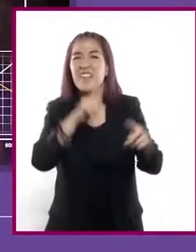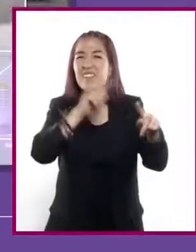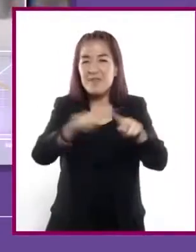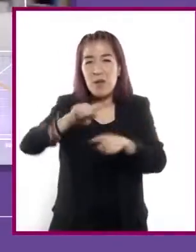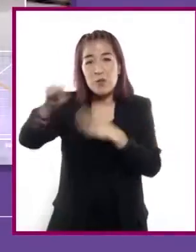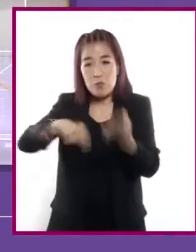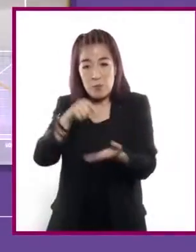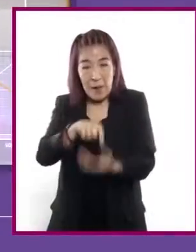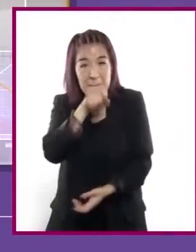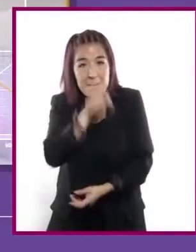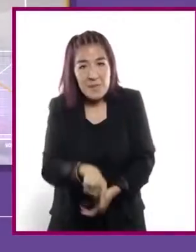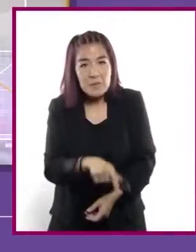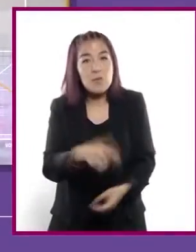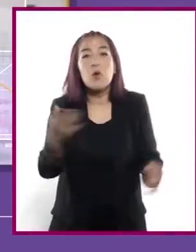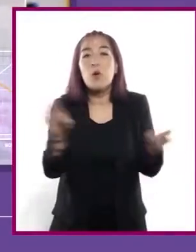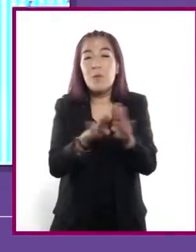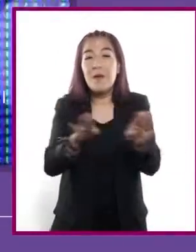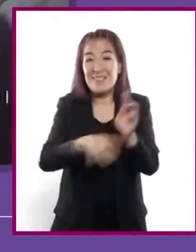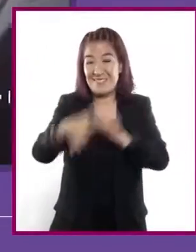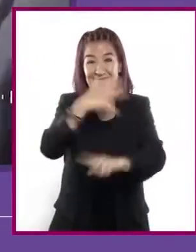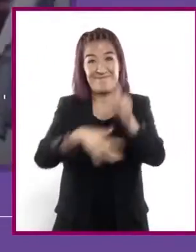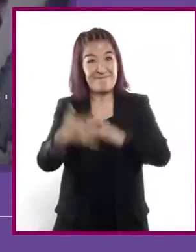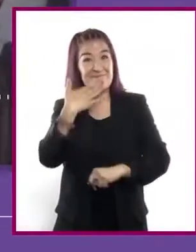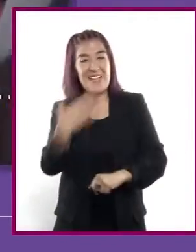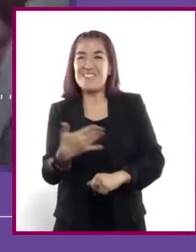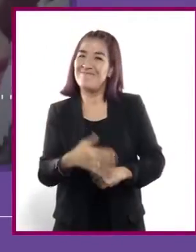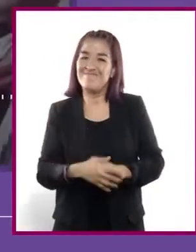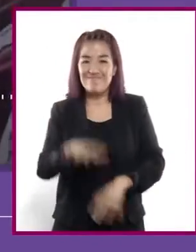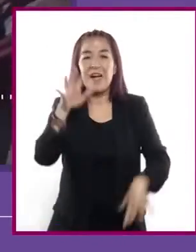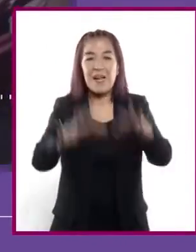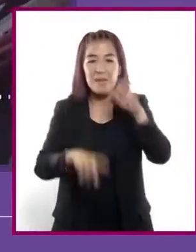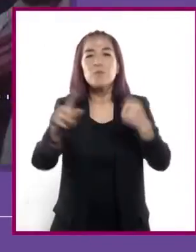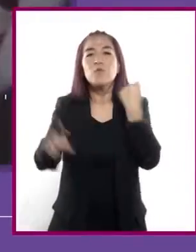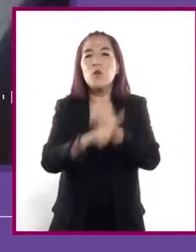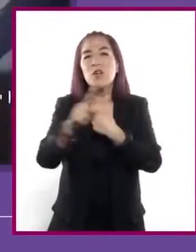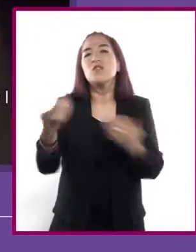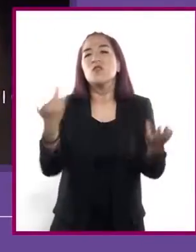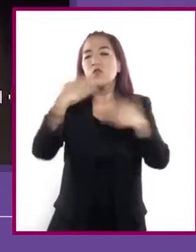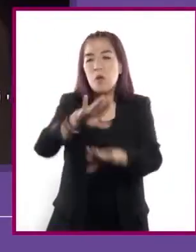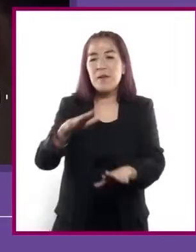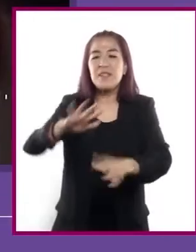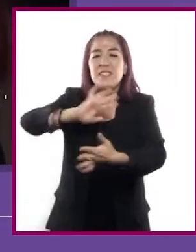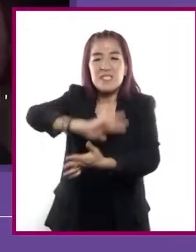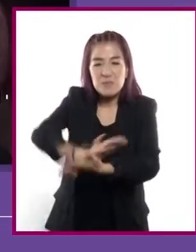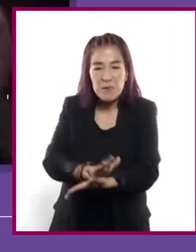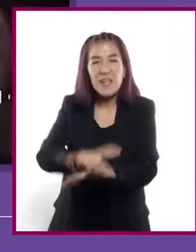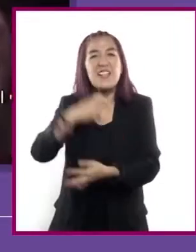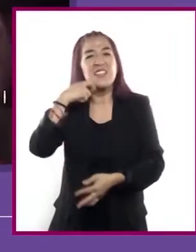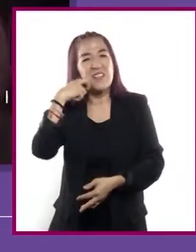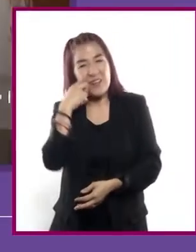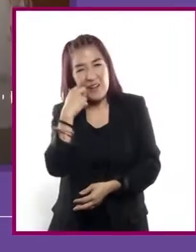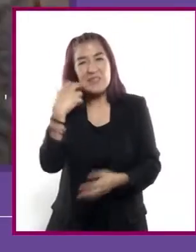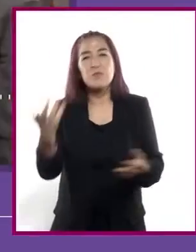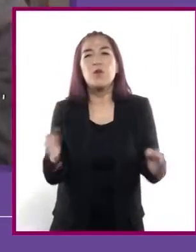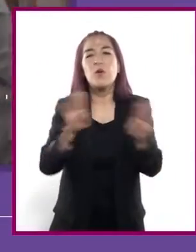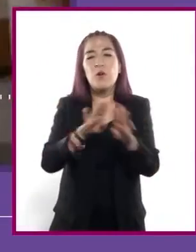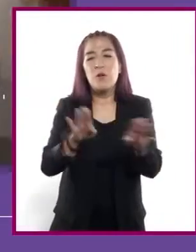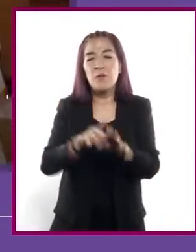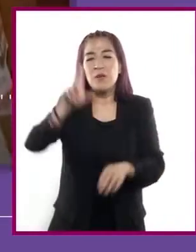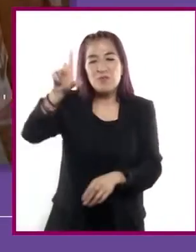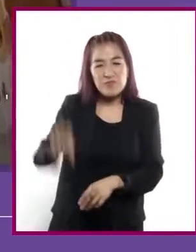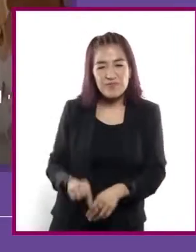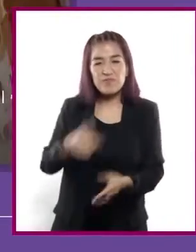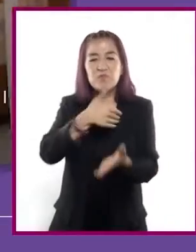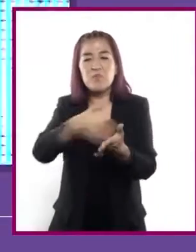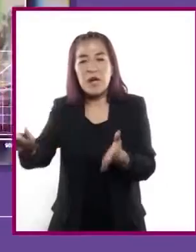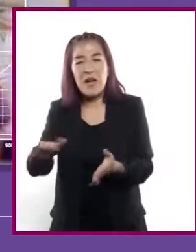mismo espacio no siempre es armoniosa, cuando se presentan actitudes de discriminación, racismo, marginación,